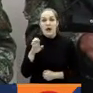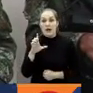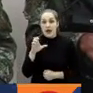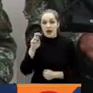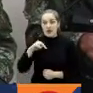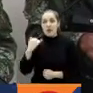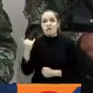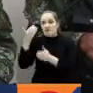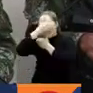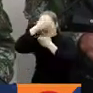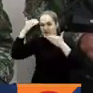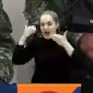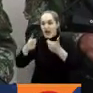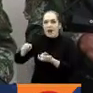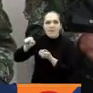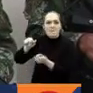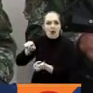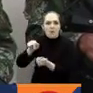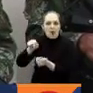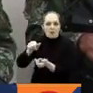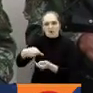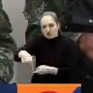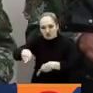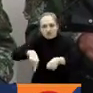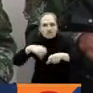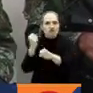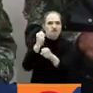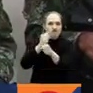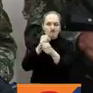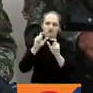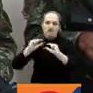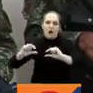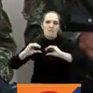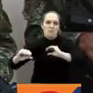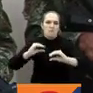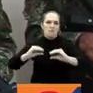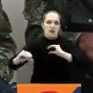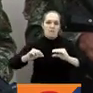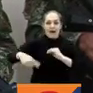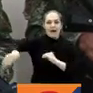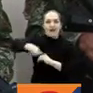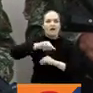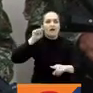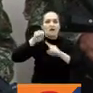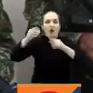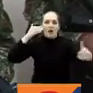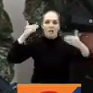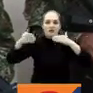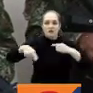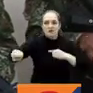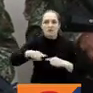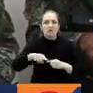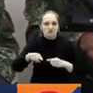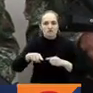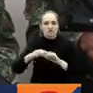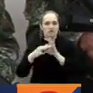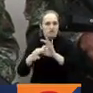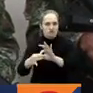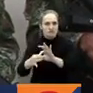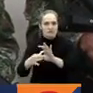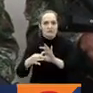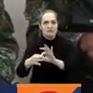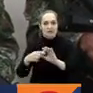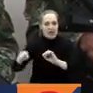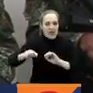a los cocaleros de la región, básicamente amparados sobre la asociación ASCAMCAT y